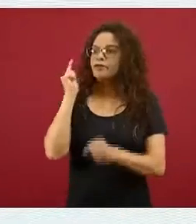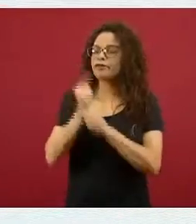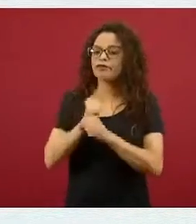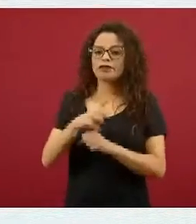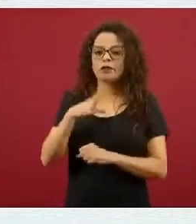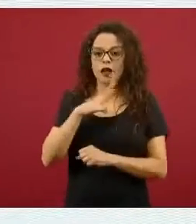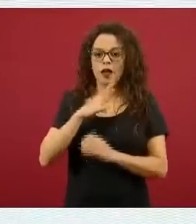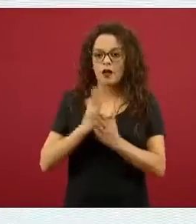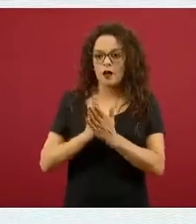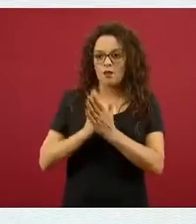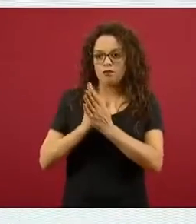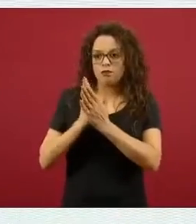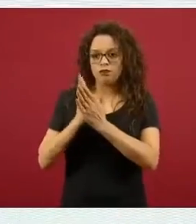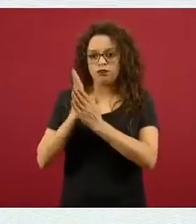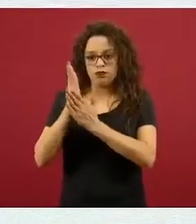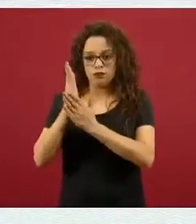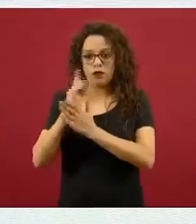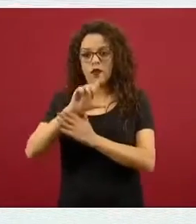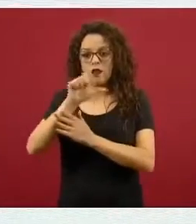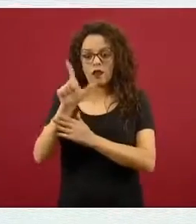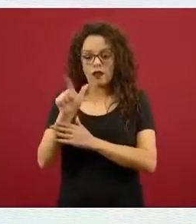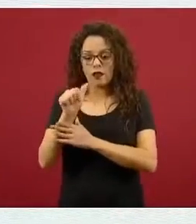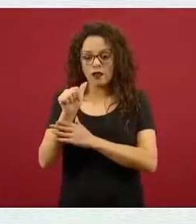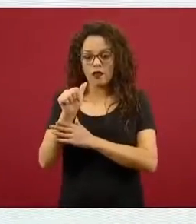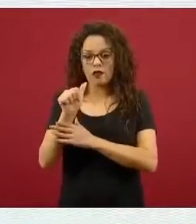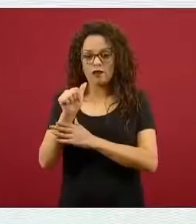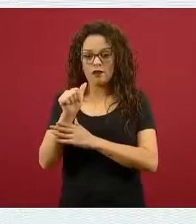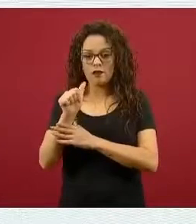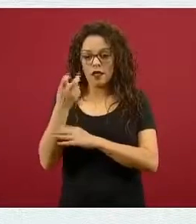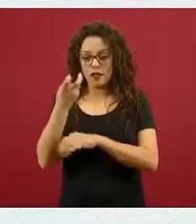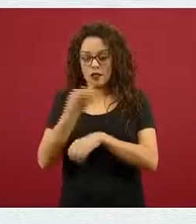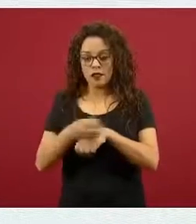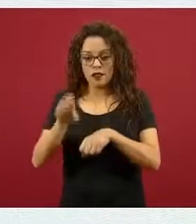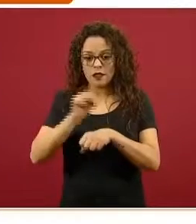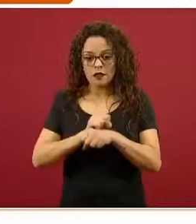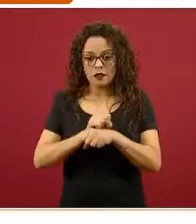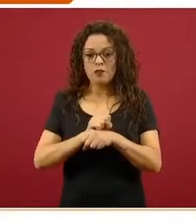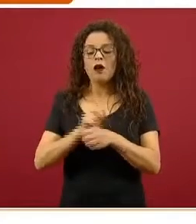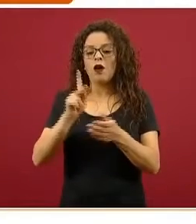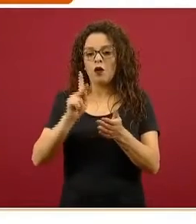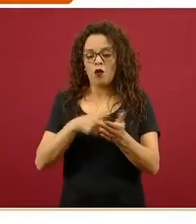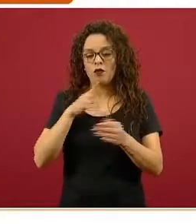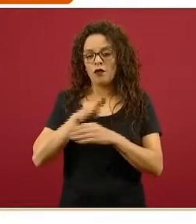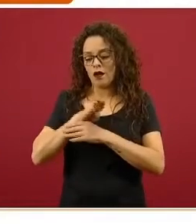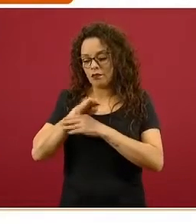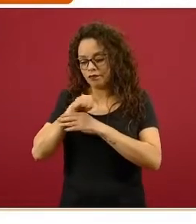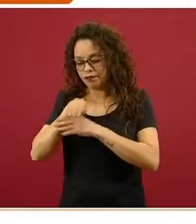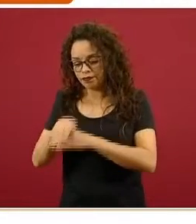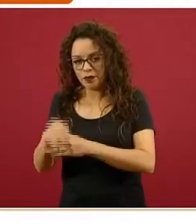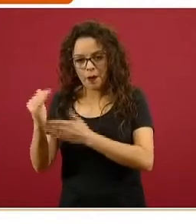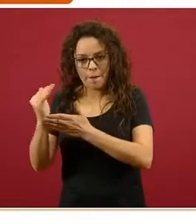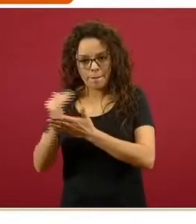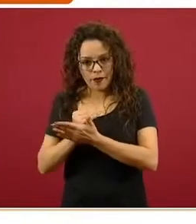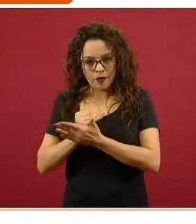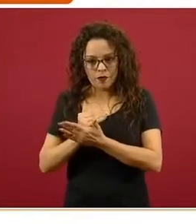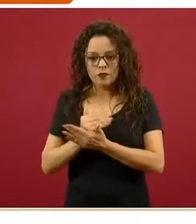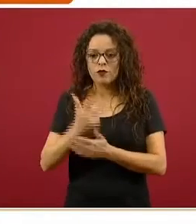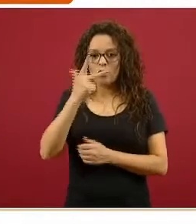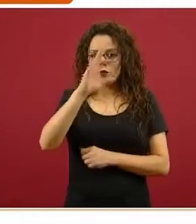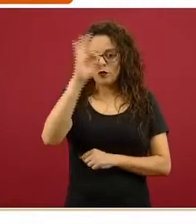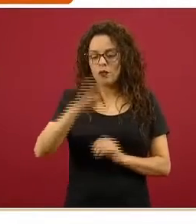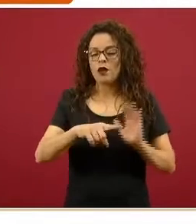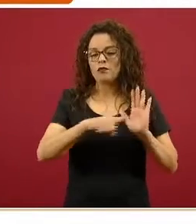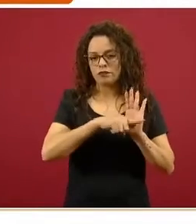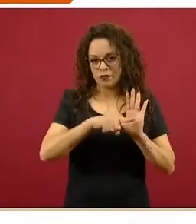tenido un ascenso y seguía con un pequeño ascenso. Esta semana abre con un descenso del menos 8%, es un descenso menor,